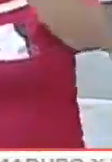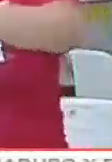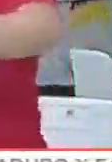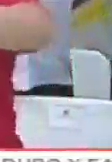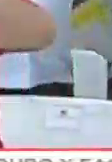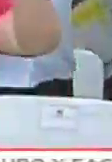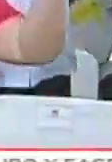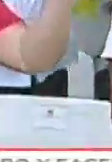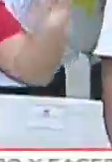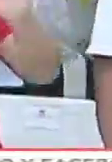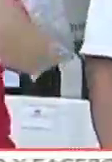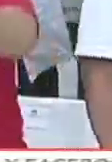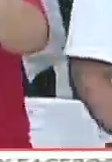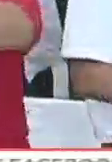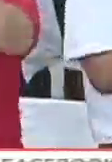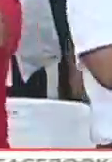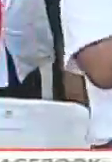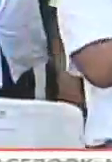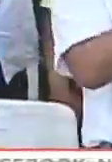guerra.